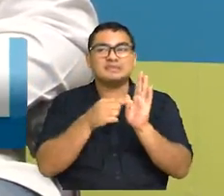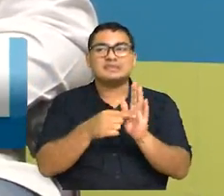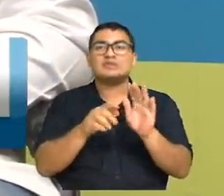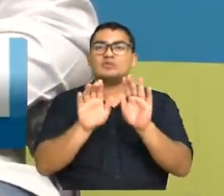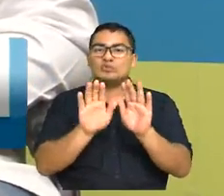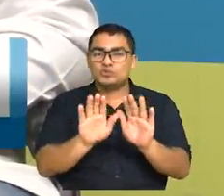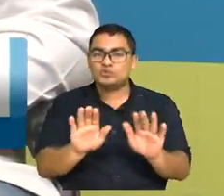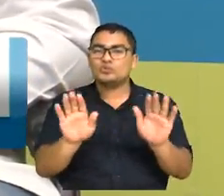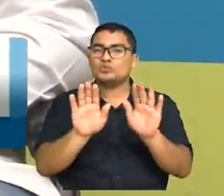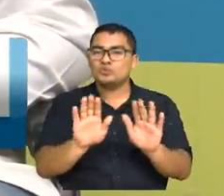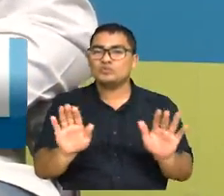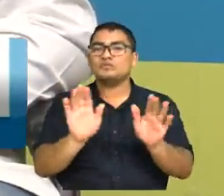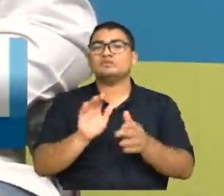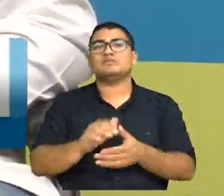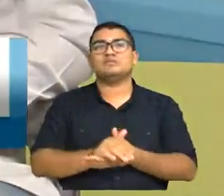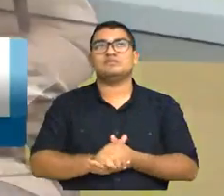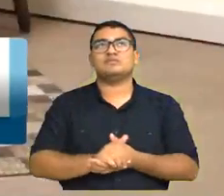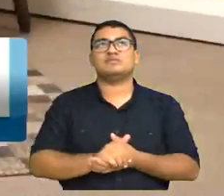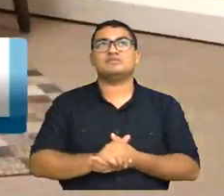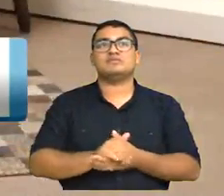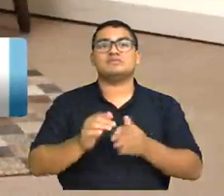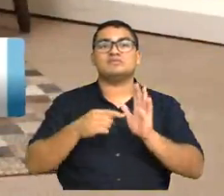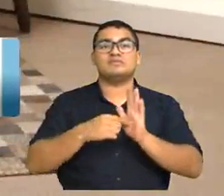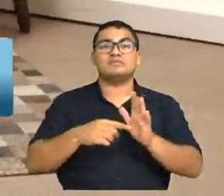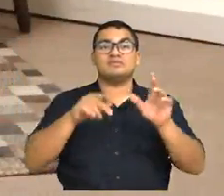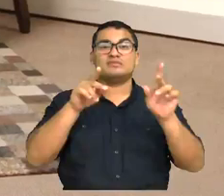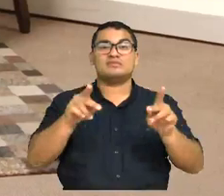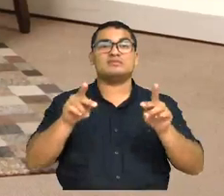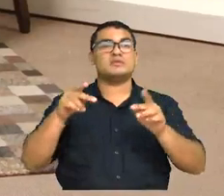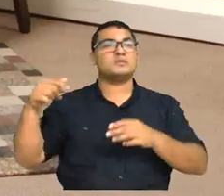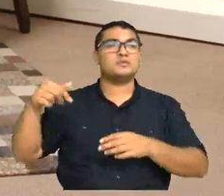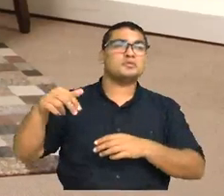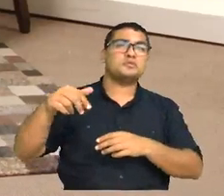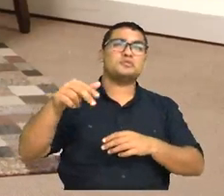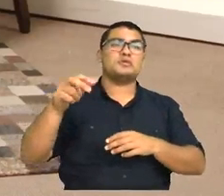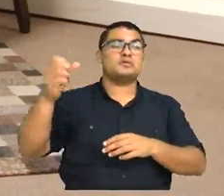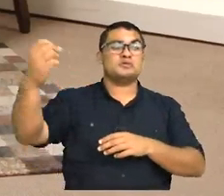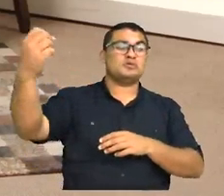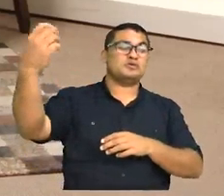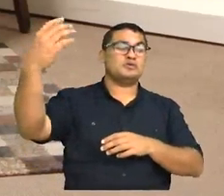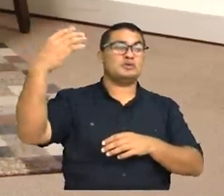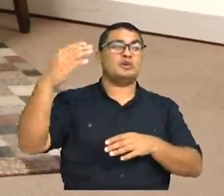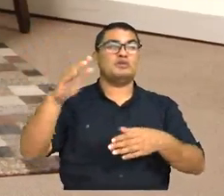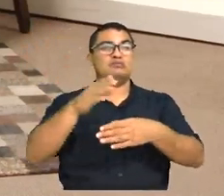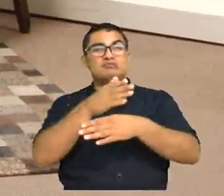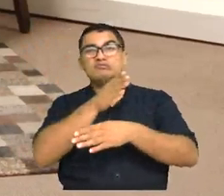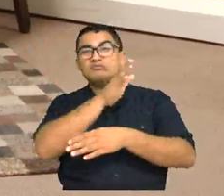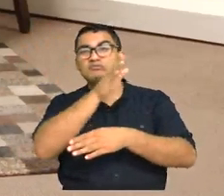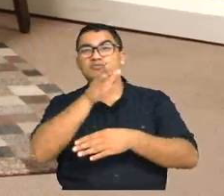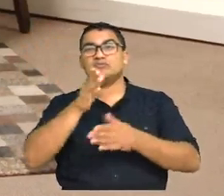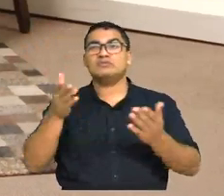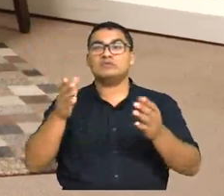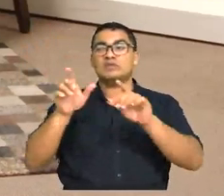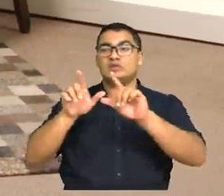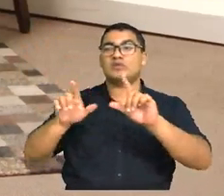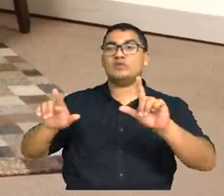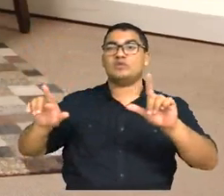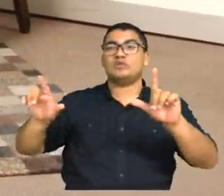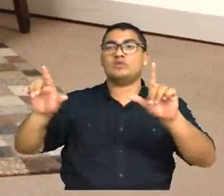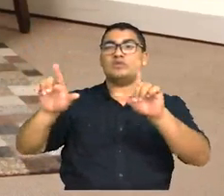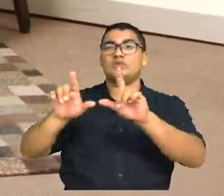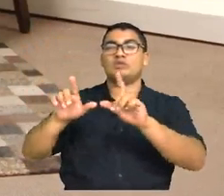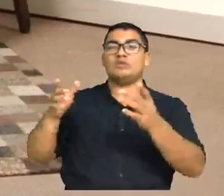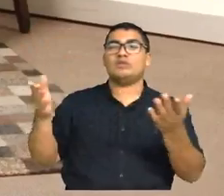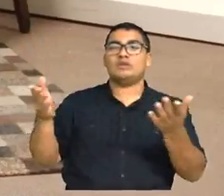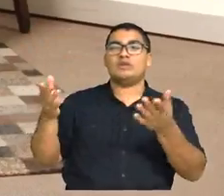paulatinamente. Imagínense que una persona cuando anda en el sol, anda haciendo sus mandados, sus gestiones, de repente llega a una oficina a pagar la luz, el